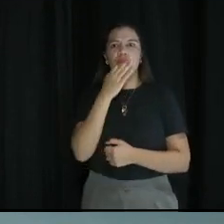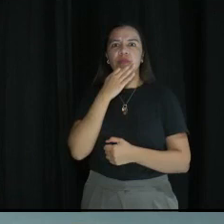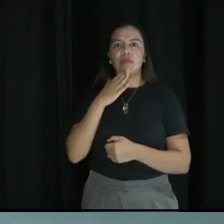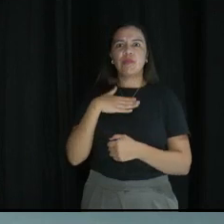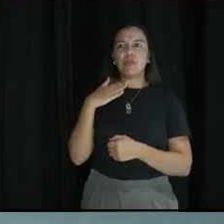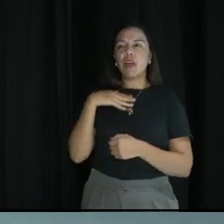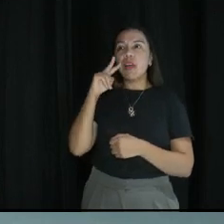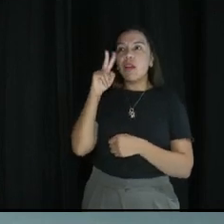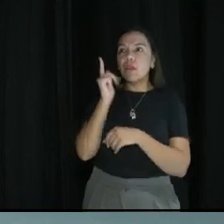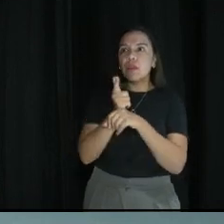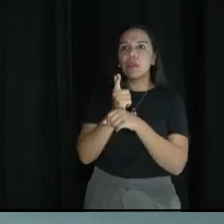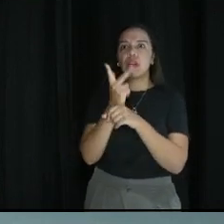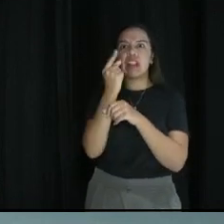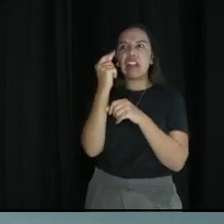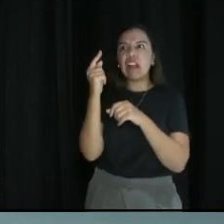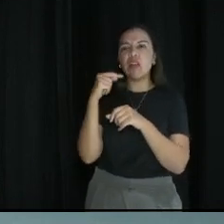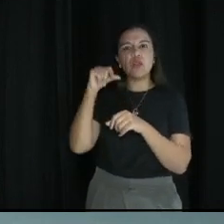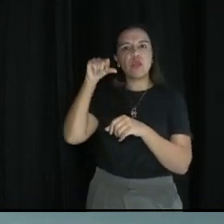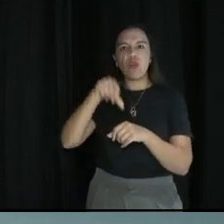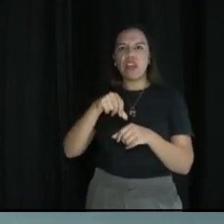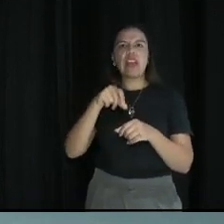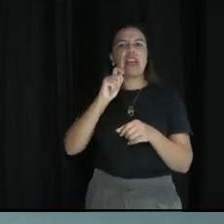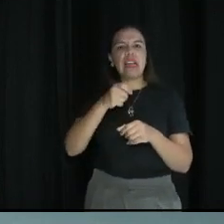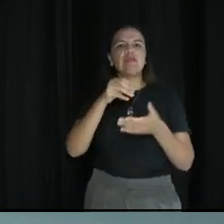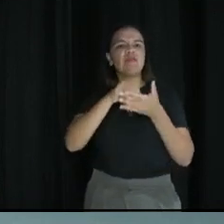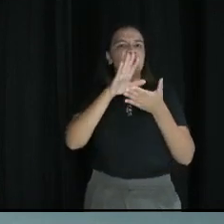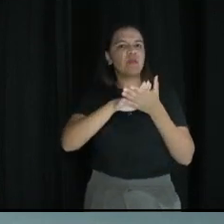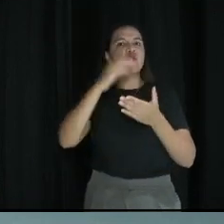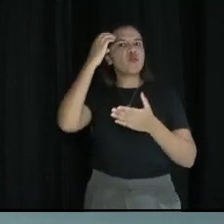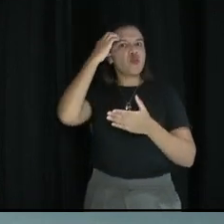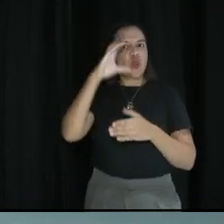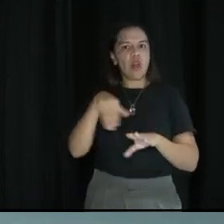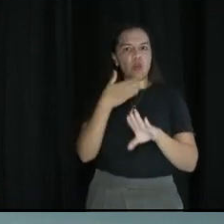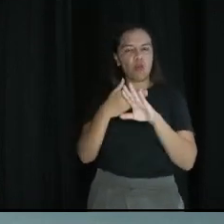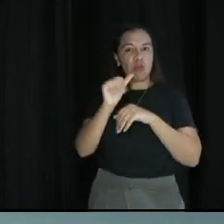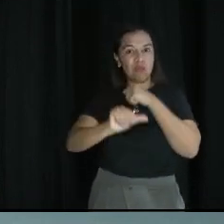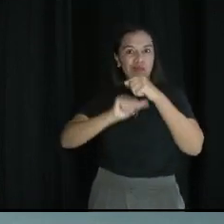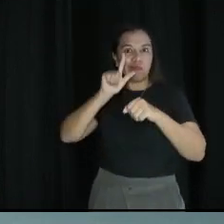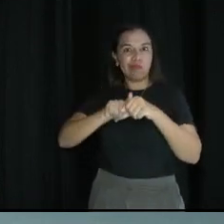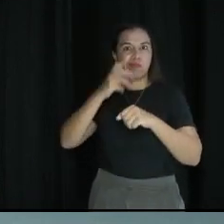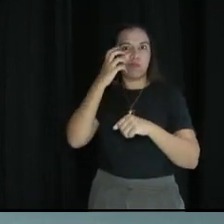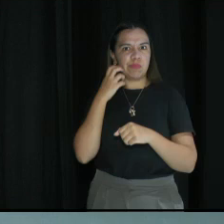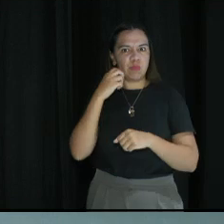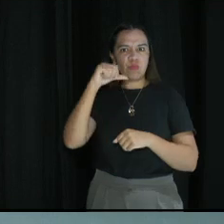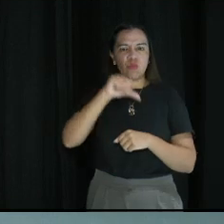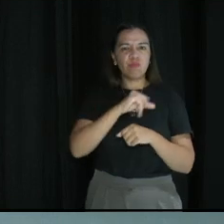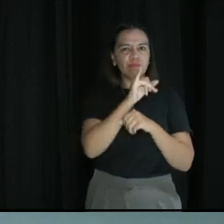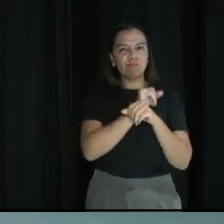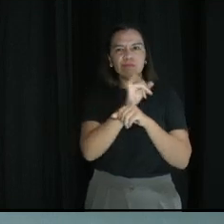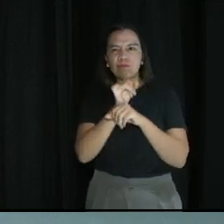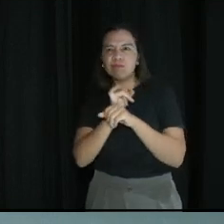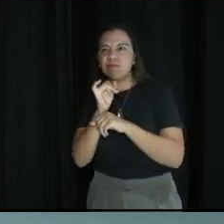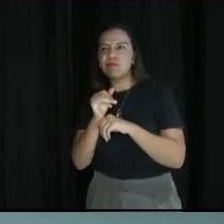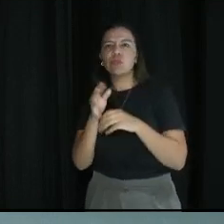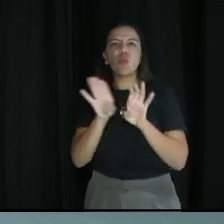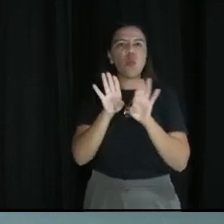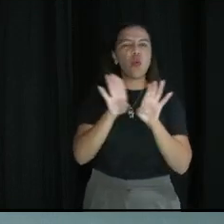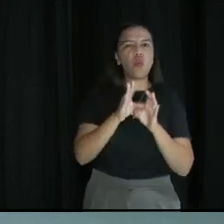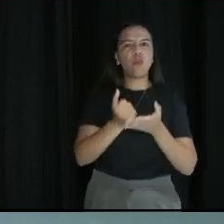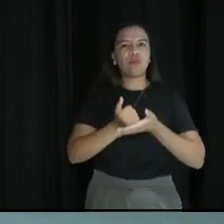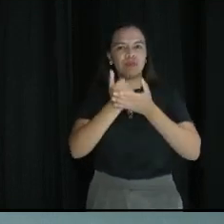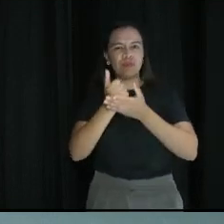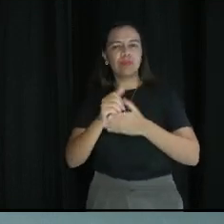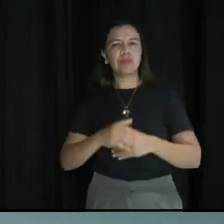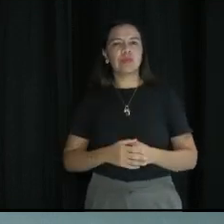periodística, de tomarlo como una nota criminal. Y obviamente iniciamos una investigación, si solo propio.